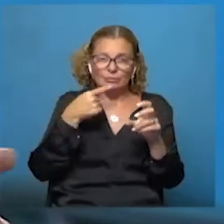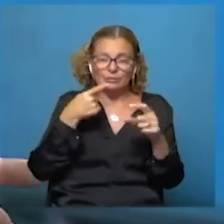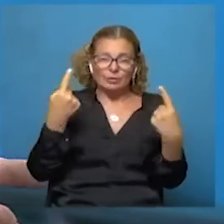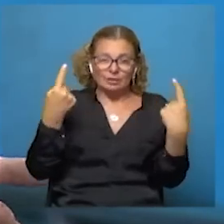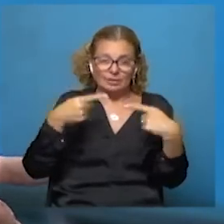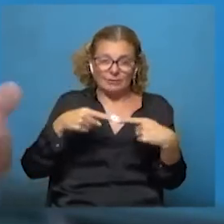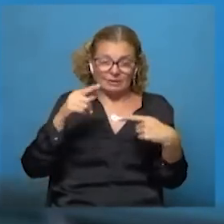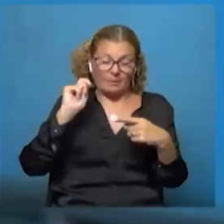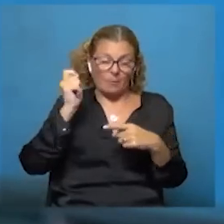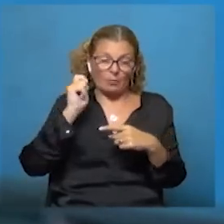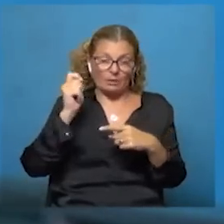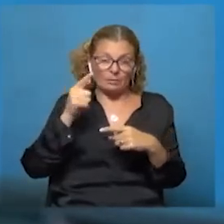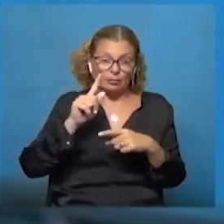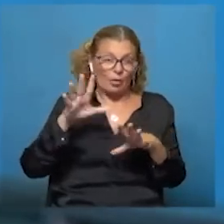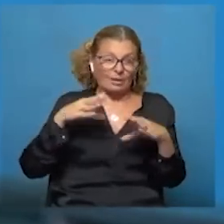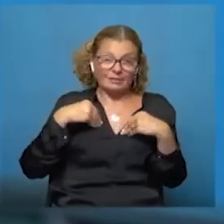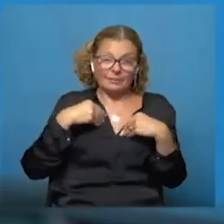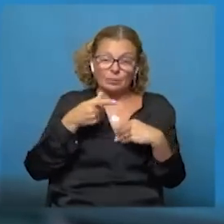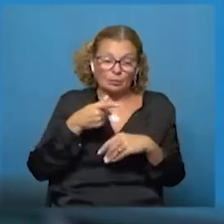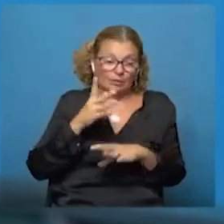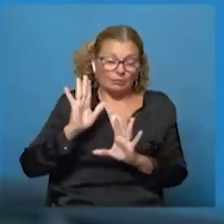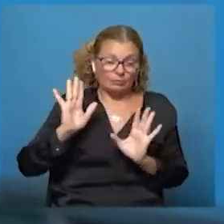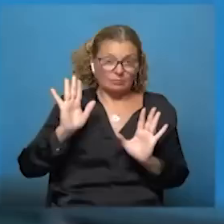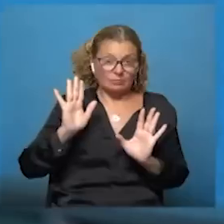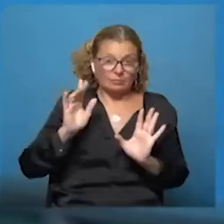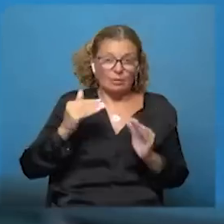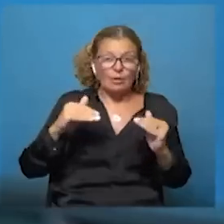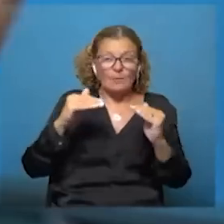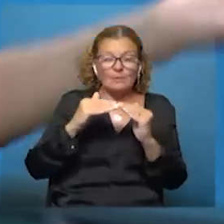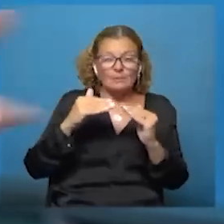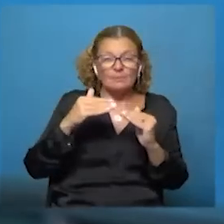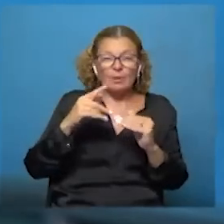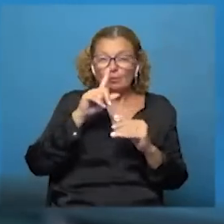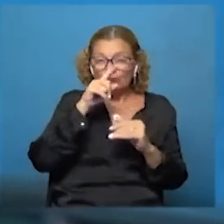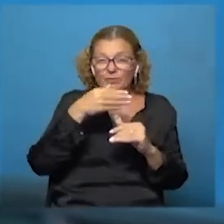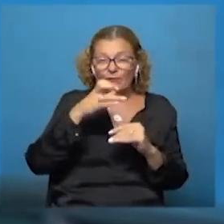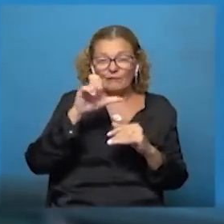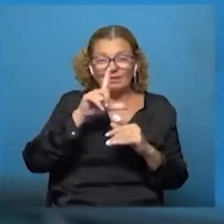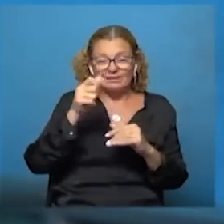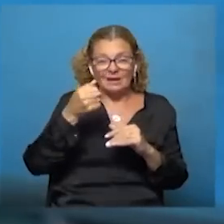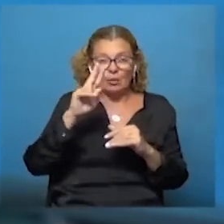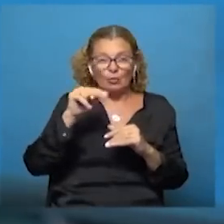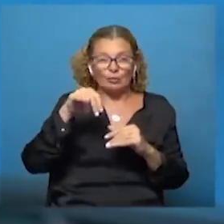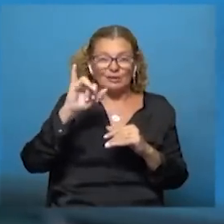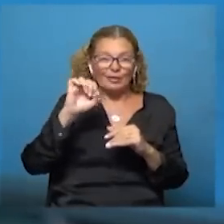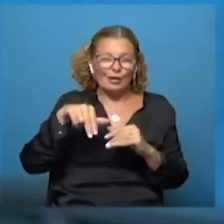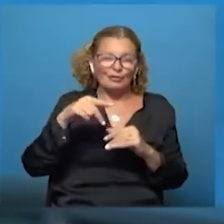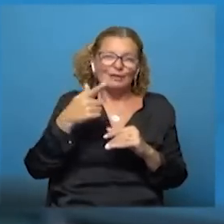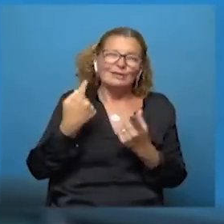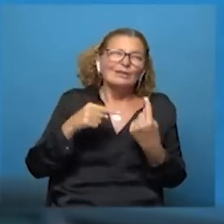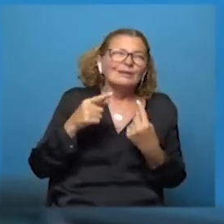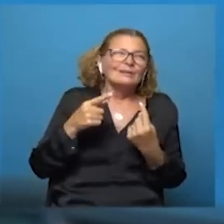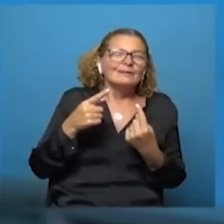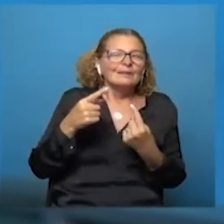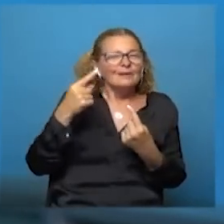debatí públicamente y no estoy de acuerdo por eso no es lo mismo bella Unión que Montevideo para hacer un allanamiento Entonces yo creo que hay que ser